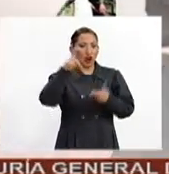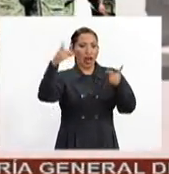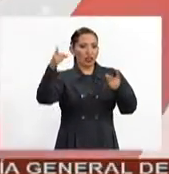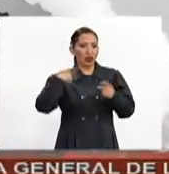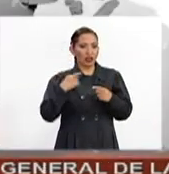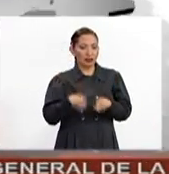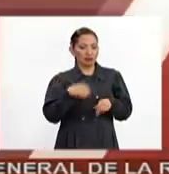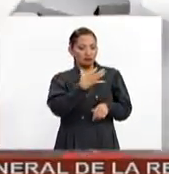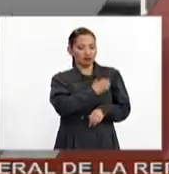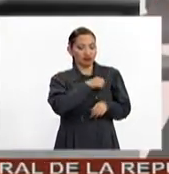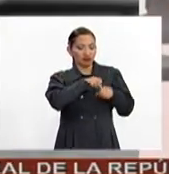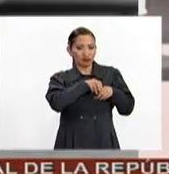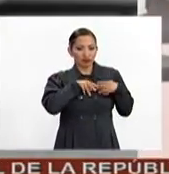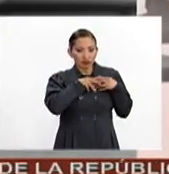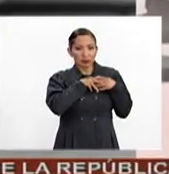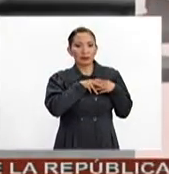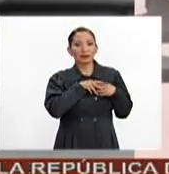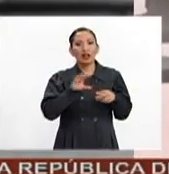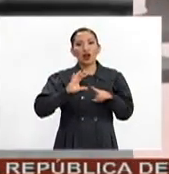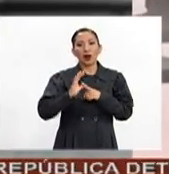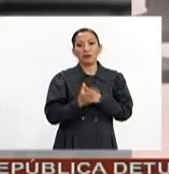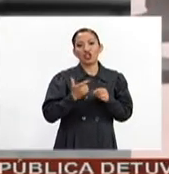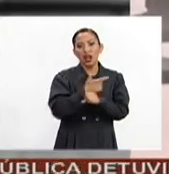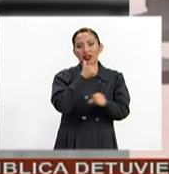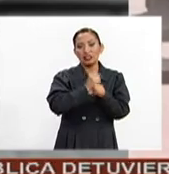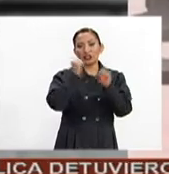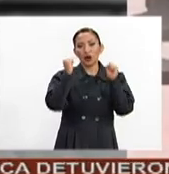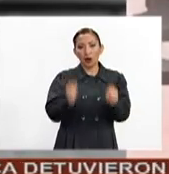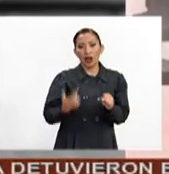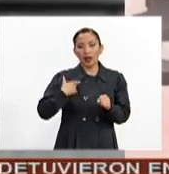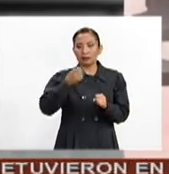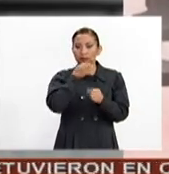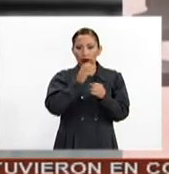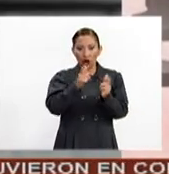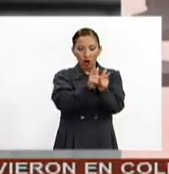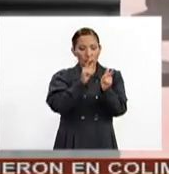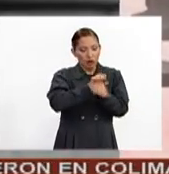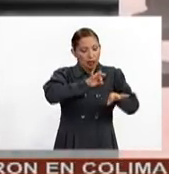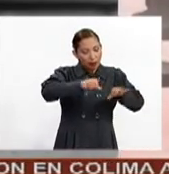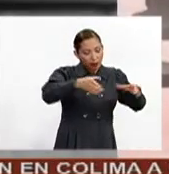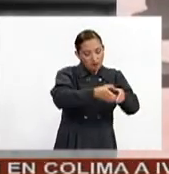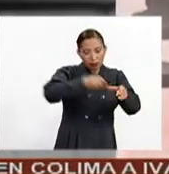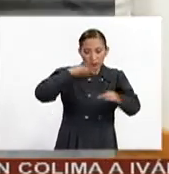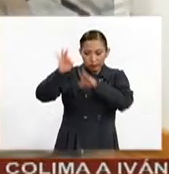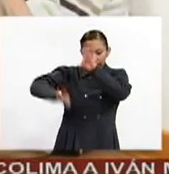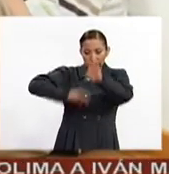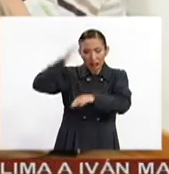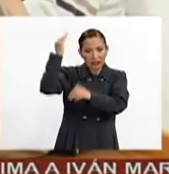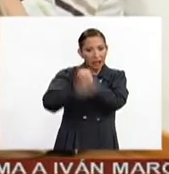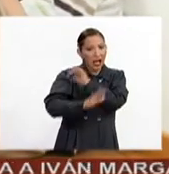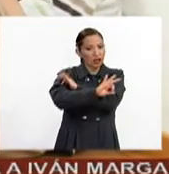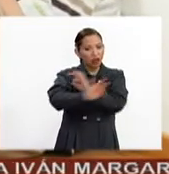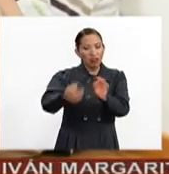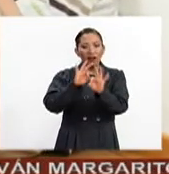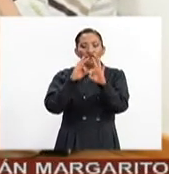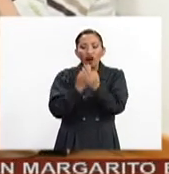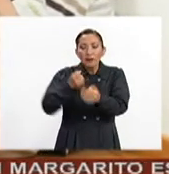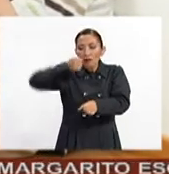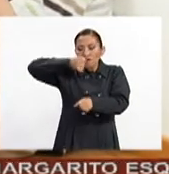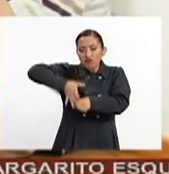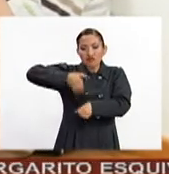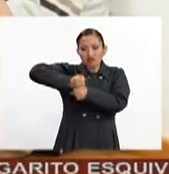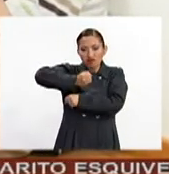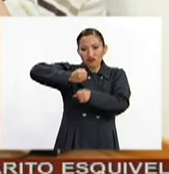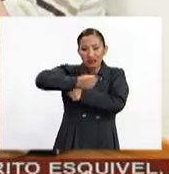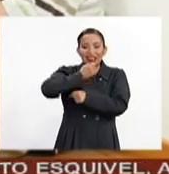galardones. La Comisión Nacional de Seguridad instaló grupos de trabajo para atender y poner fin a todas las formas de violencia